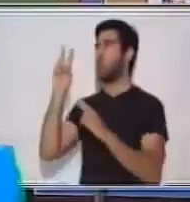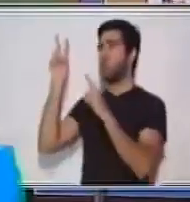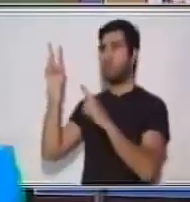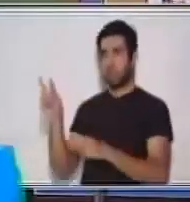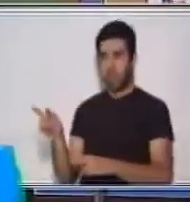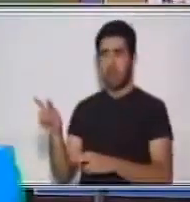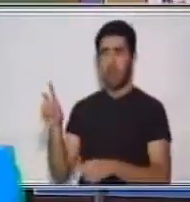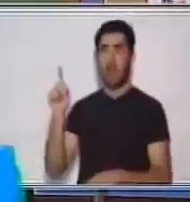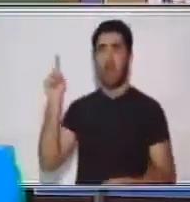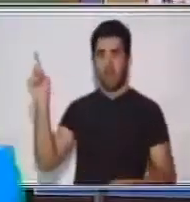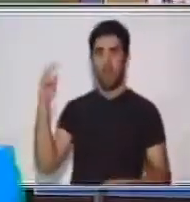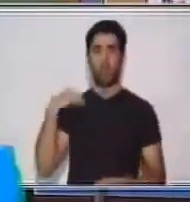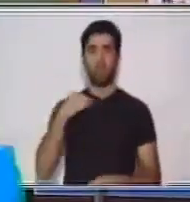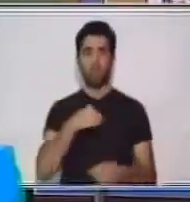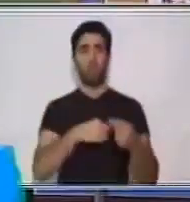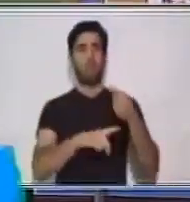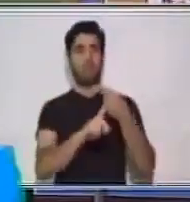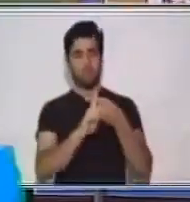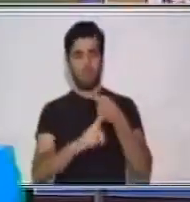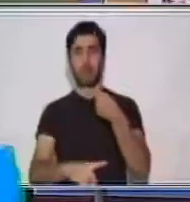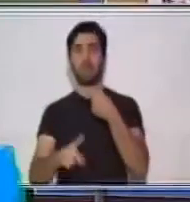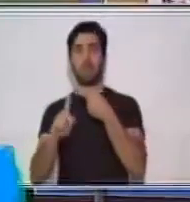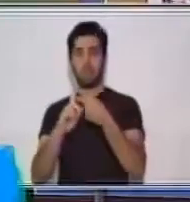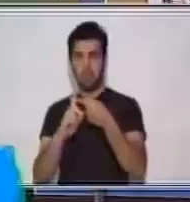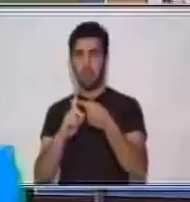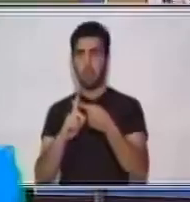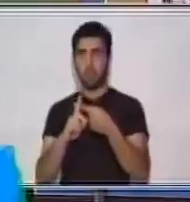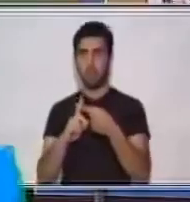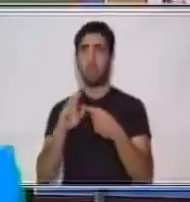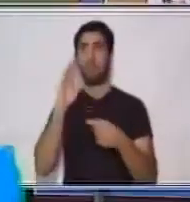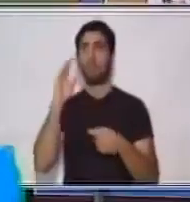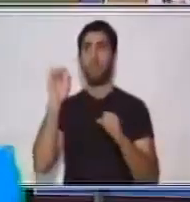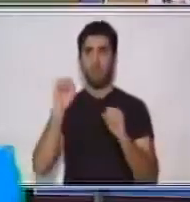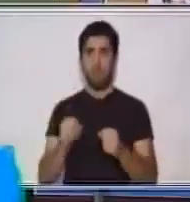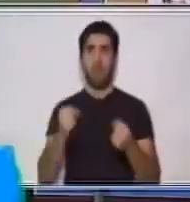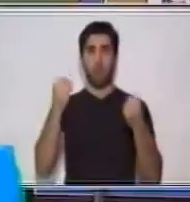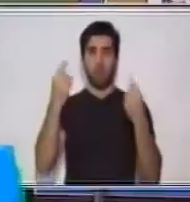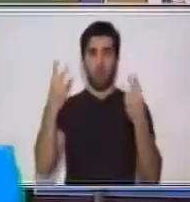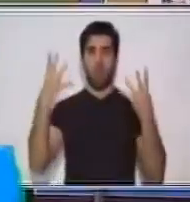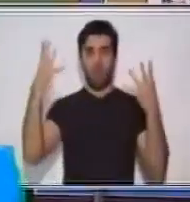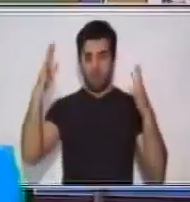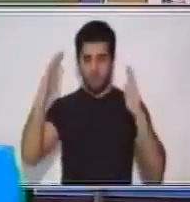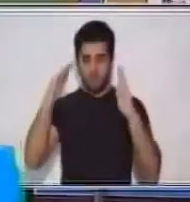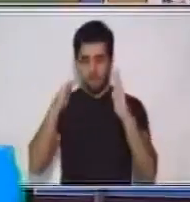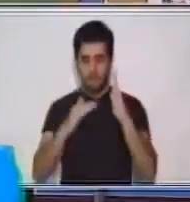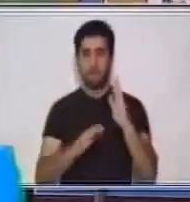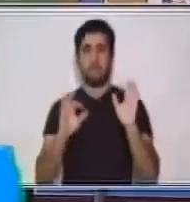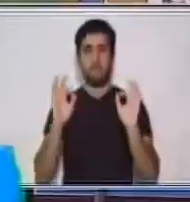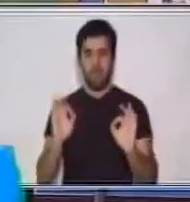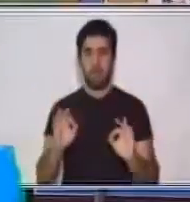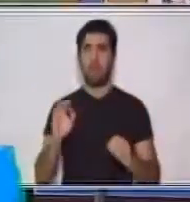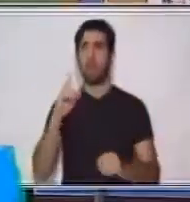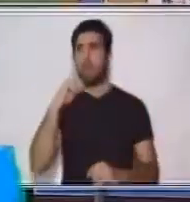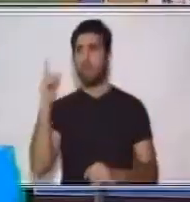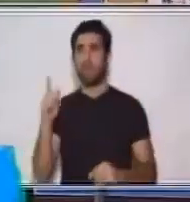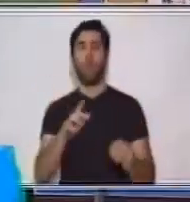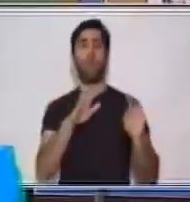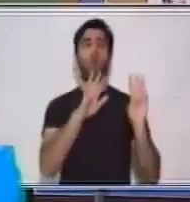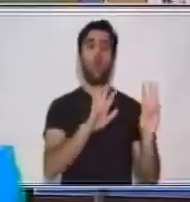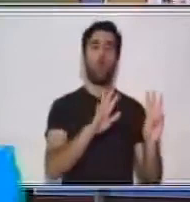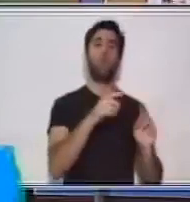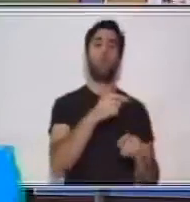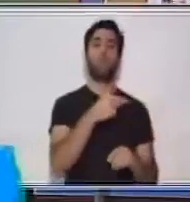está el resultado. Pero tenemos que bajar el número porque todavía hay que hacer esta operación. Entonces, acá, 8 menos